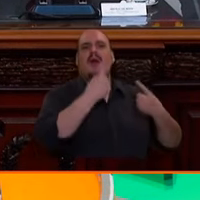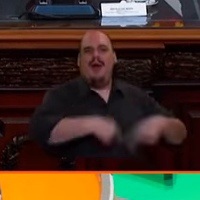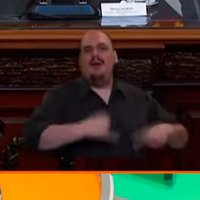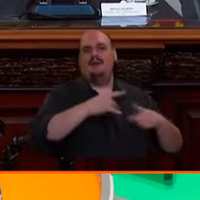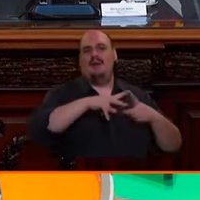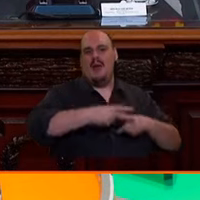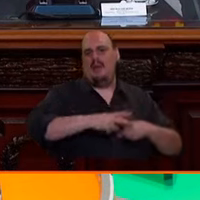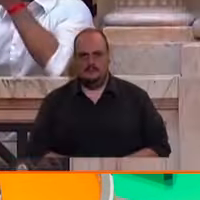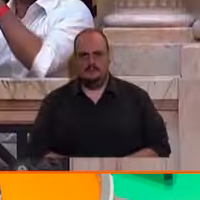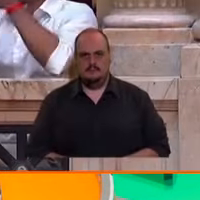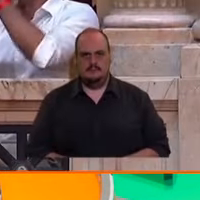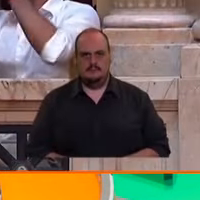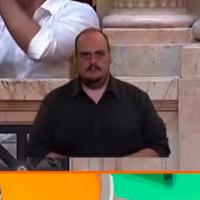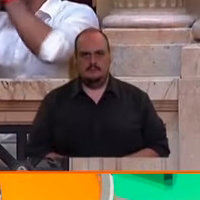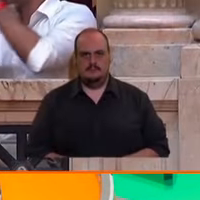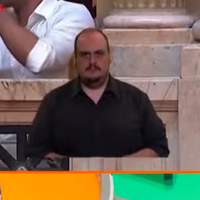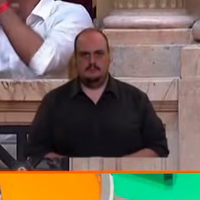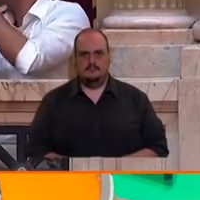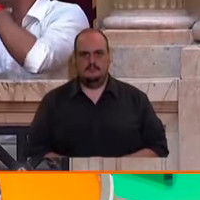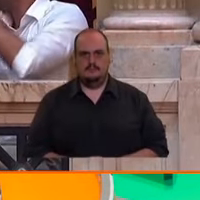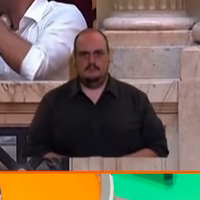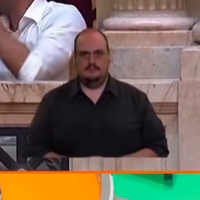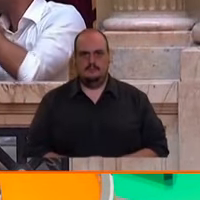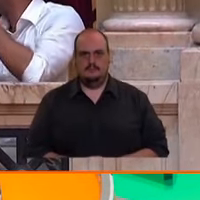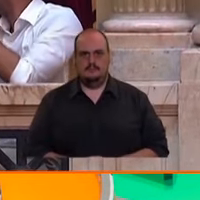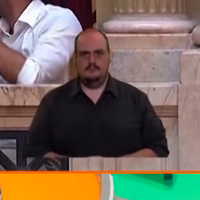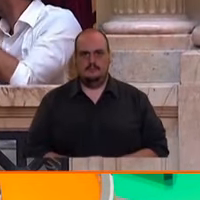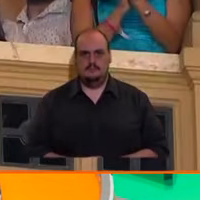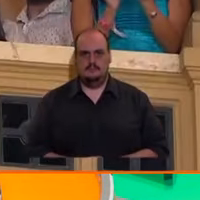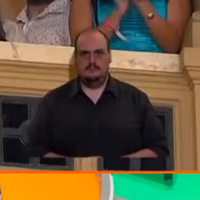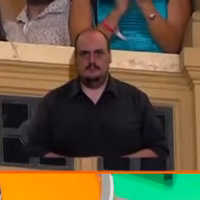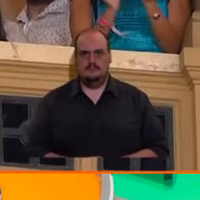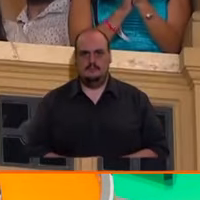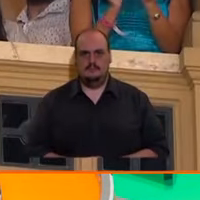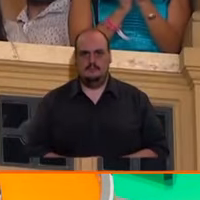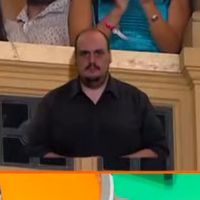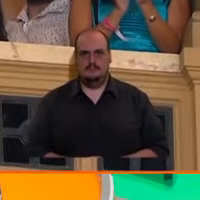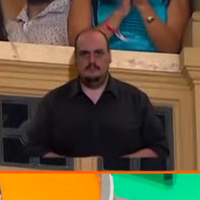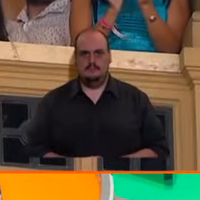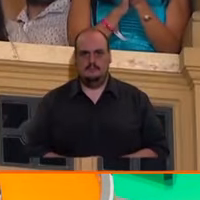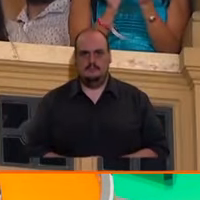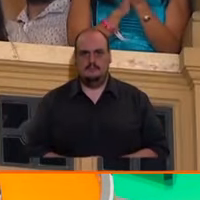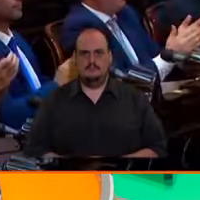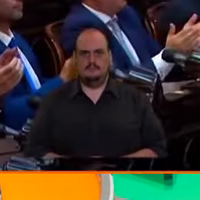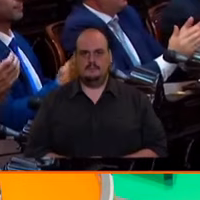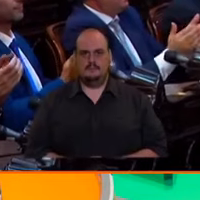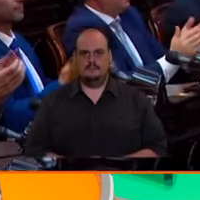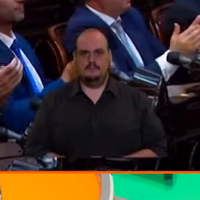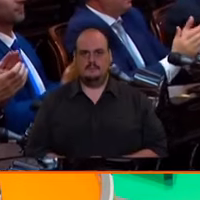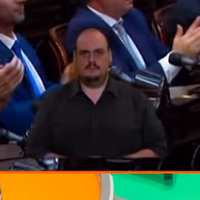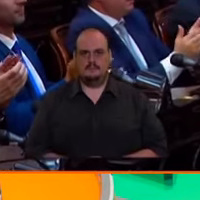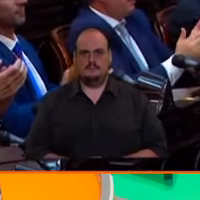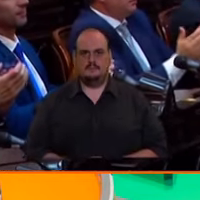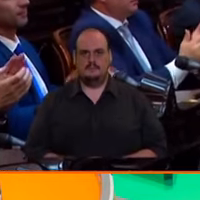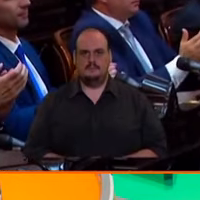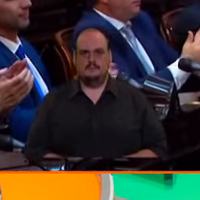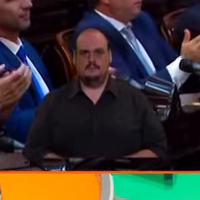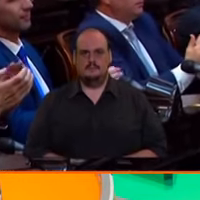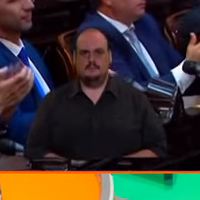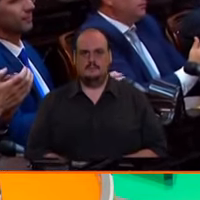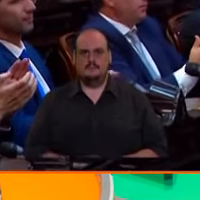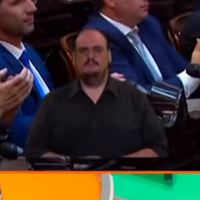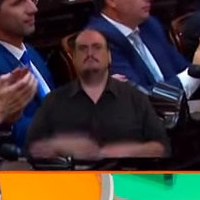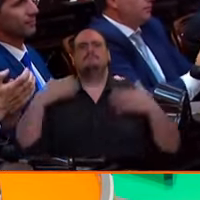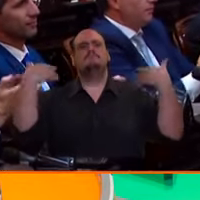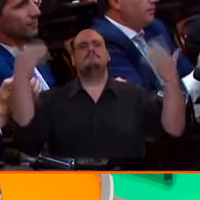también le está molestando un poco al común denominador, es esta virilización que tiene Javier Milei de ser un poco emocional en cuanto a